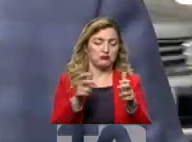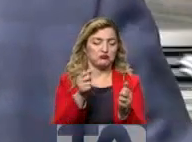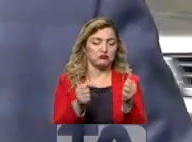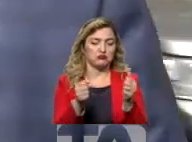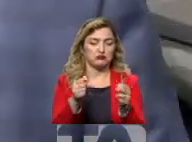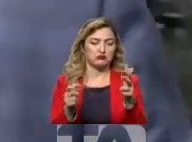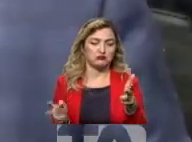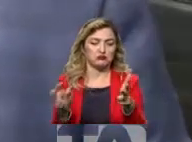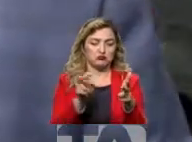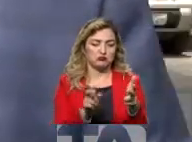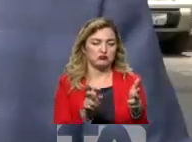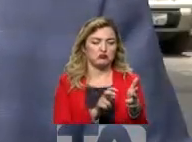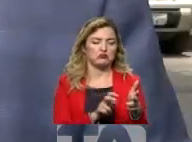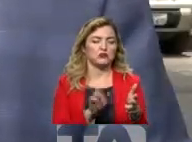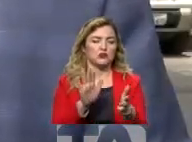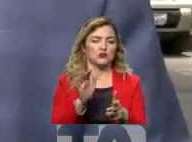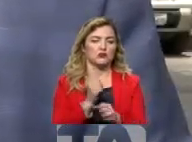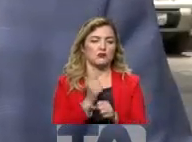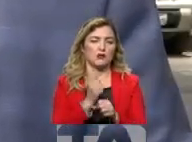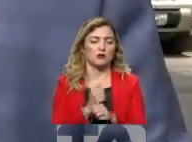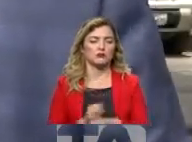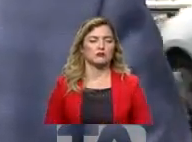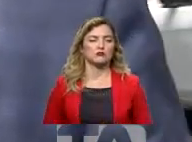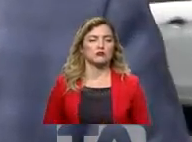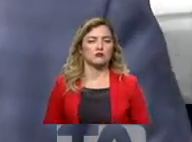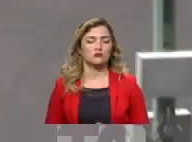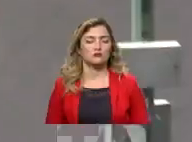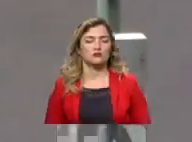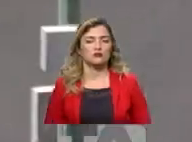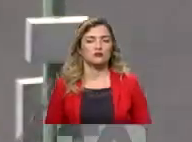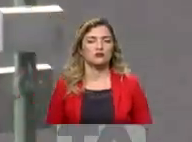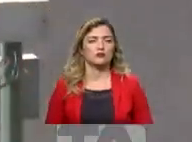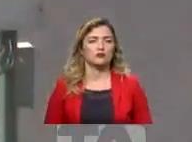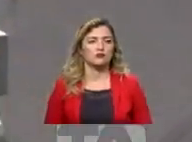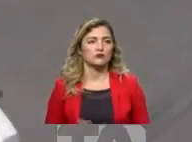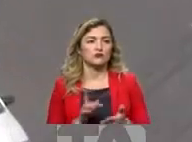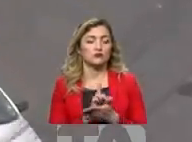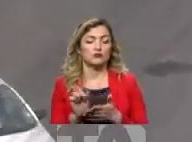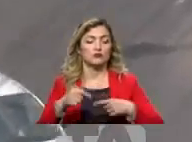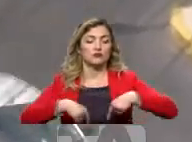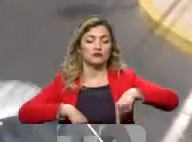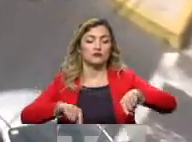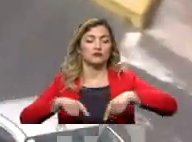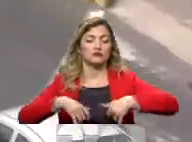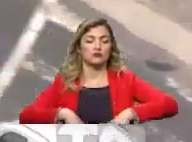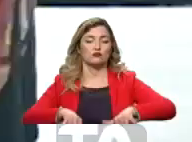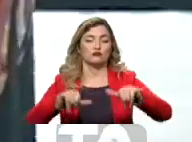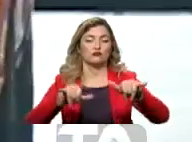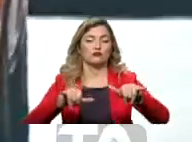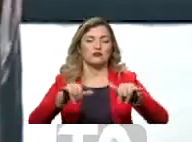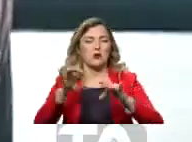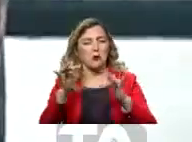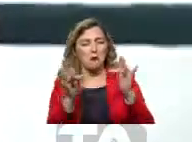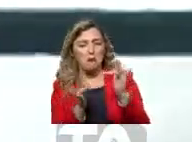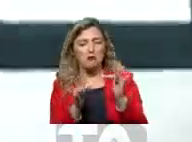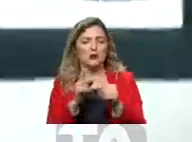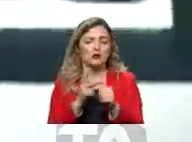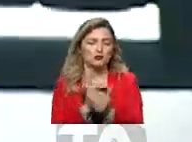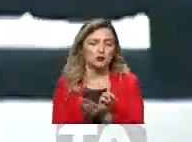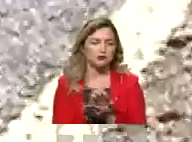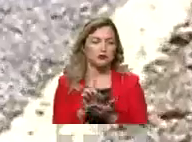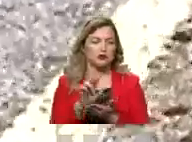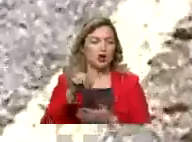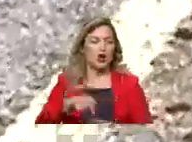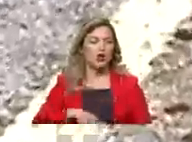trasladarse a sus lugares de actividades pero en un solo vehículo la semana de la movilidad sostenible coincide con la segunda semana del hoy no